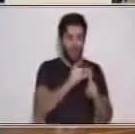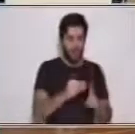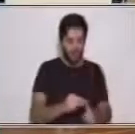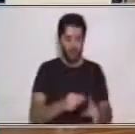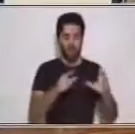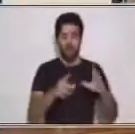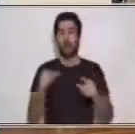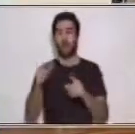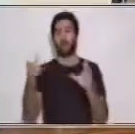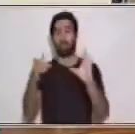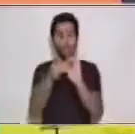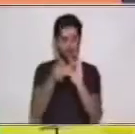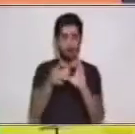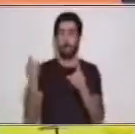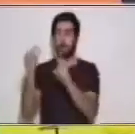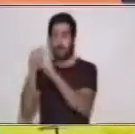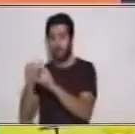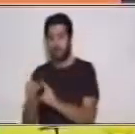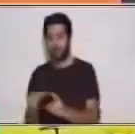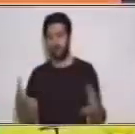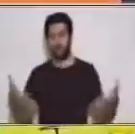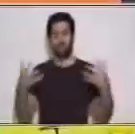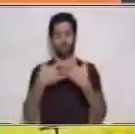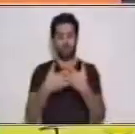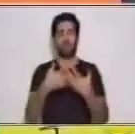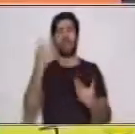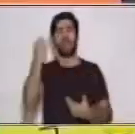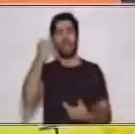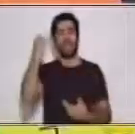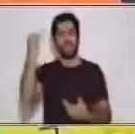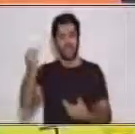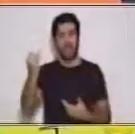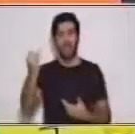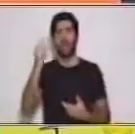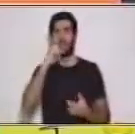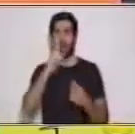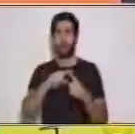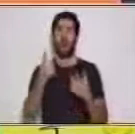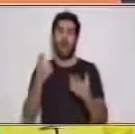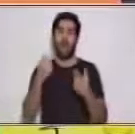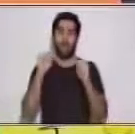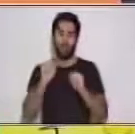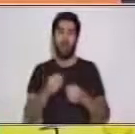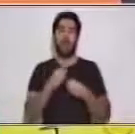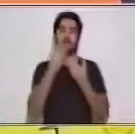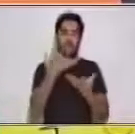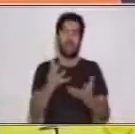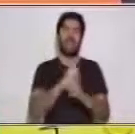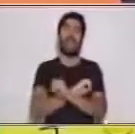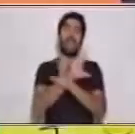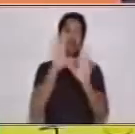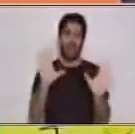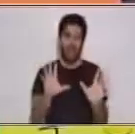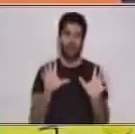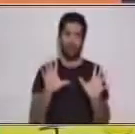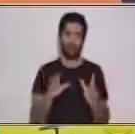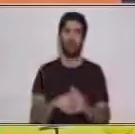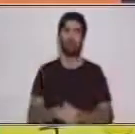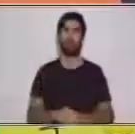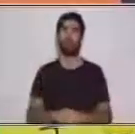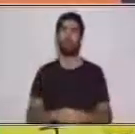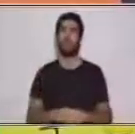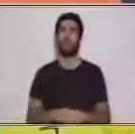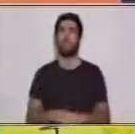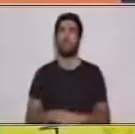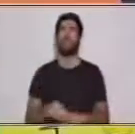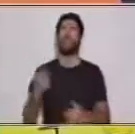sirven para unir ideas, expresando claramente su relación entre sí.